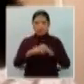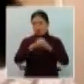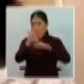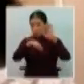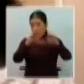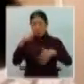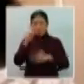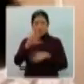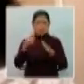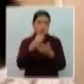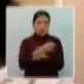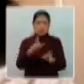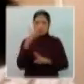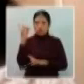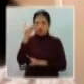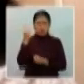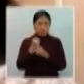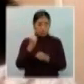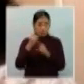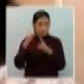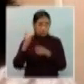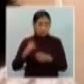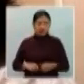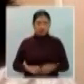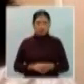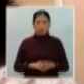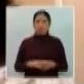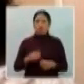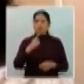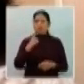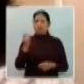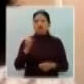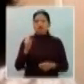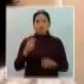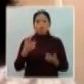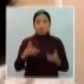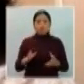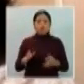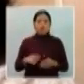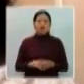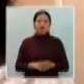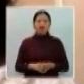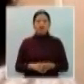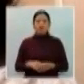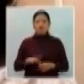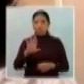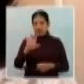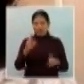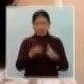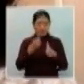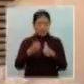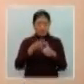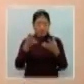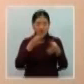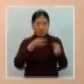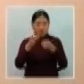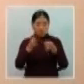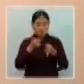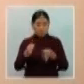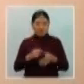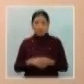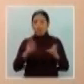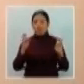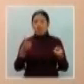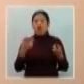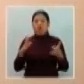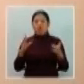jóvenes en el territorio boliviano? Sí, bueno, empezaré diciéndoles que